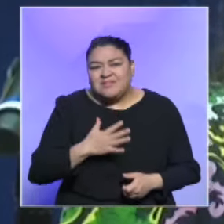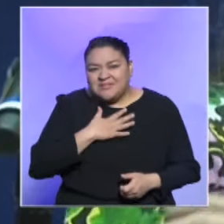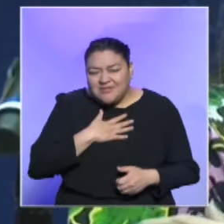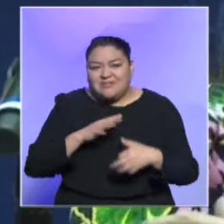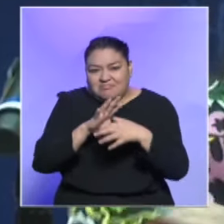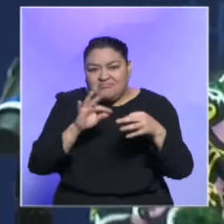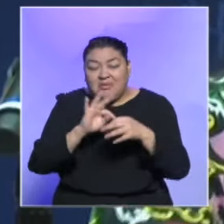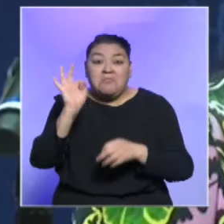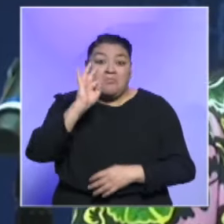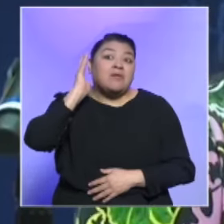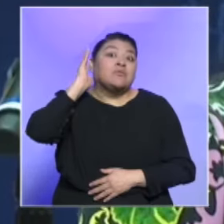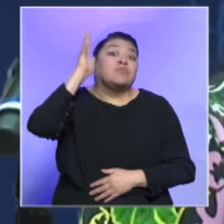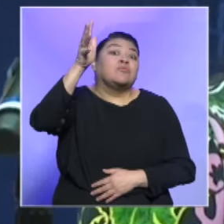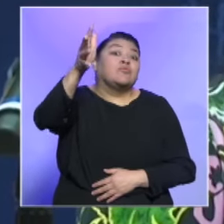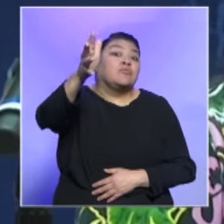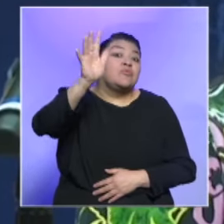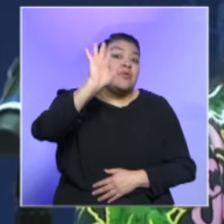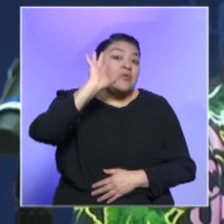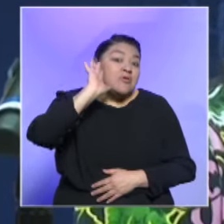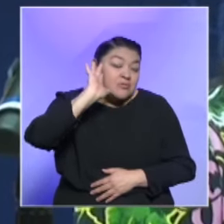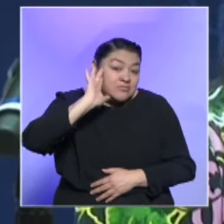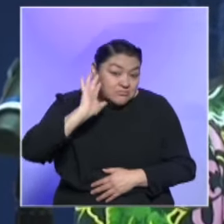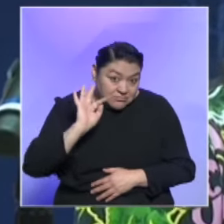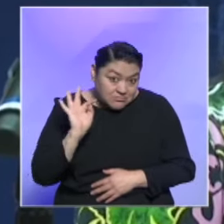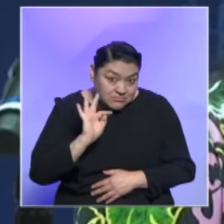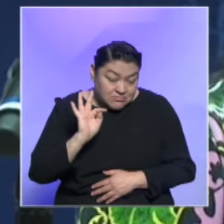algún momento llegue a haber